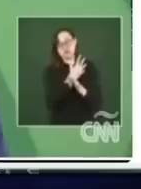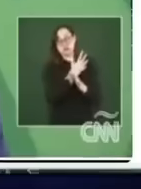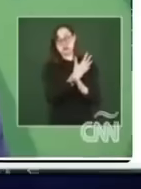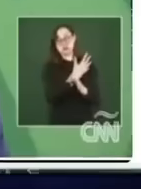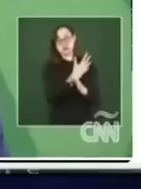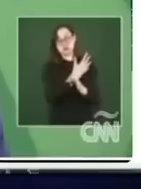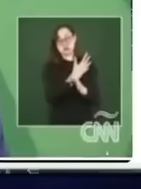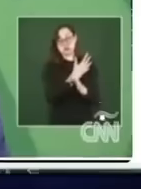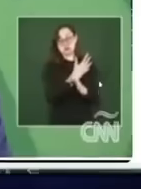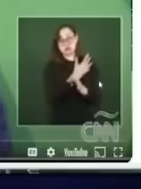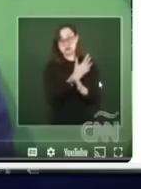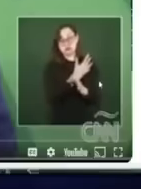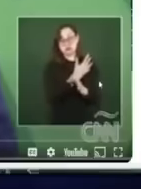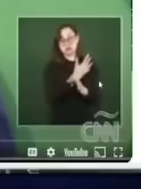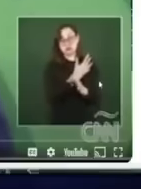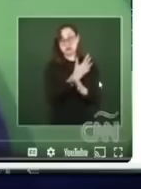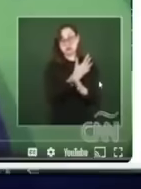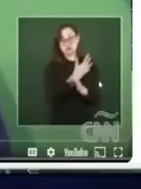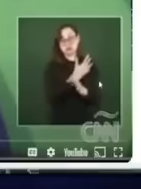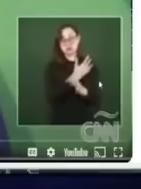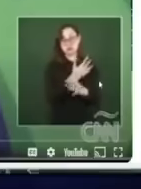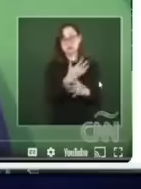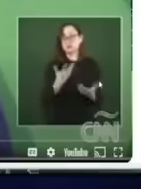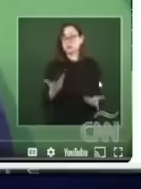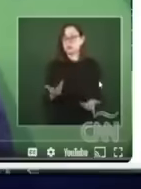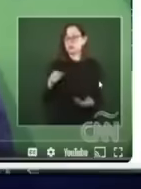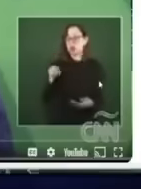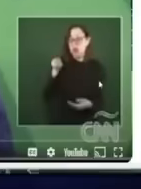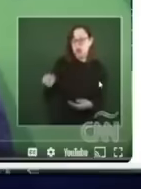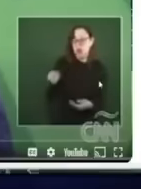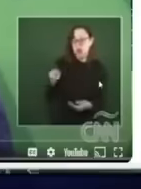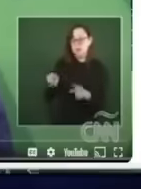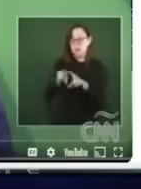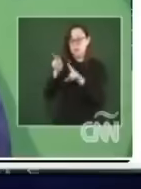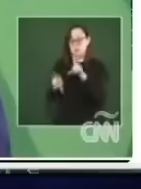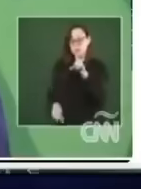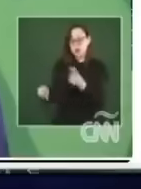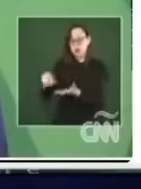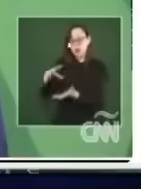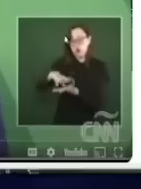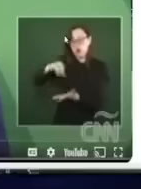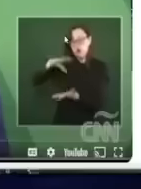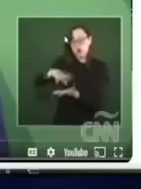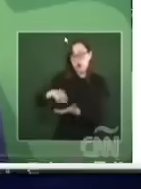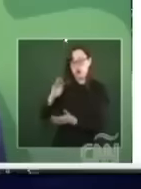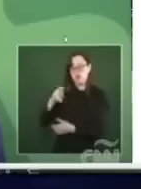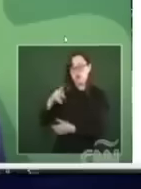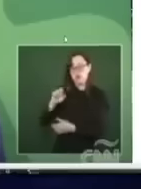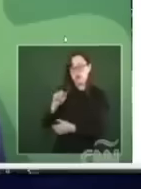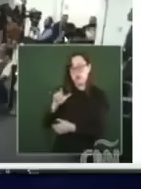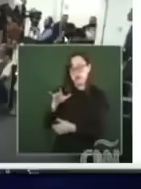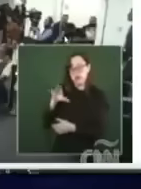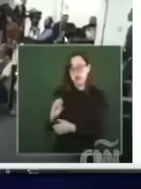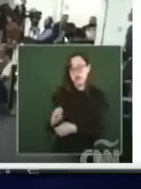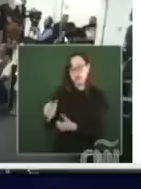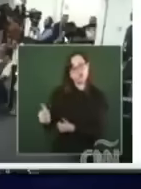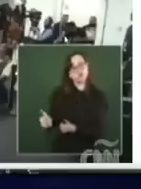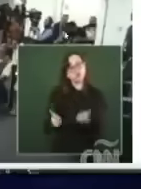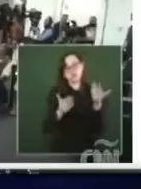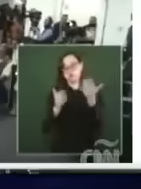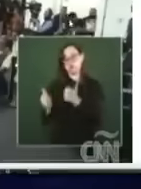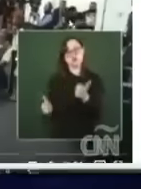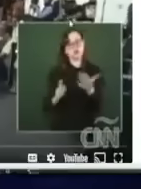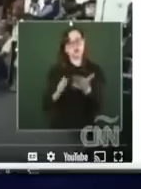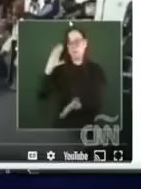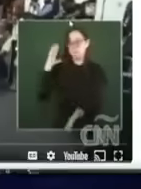él que llegue de México fentanilo Estados Unidos